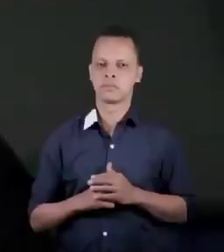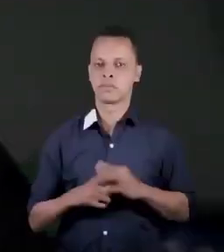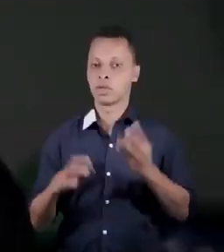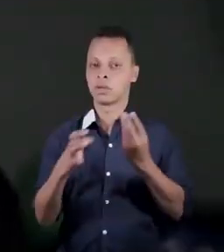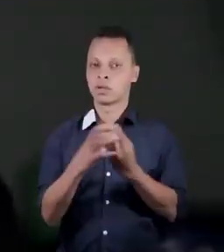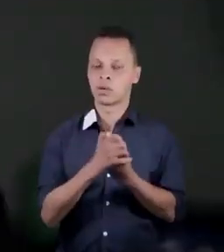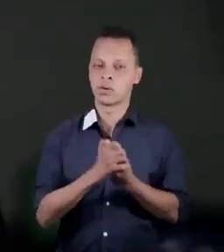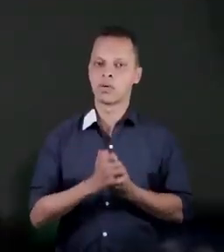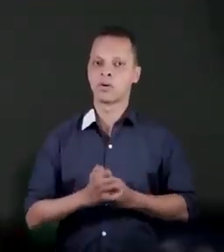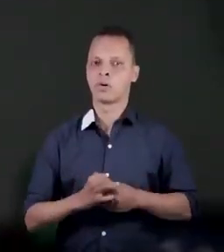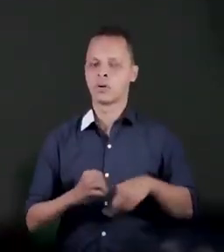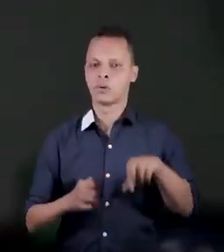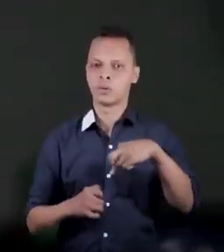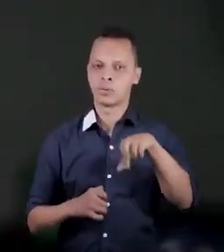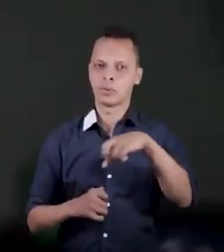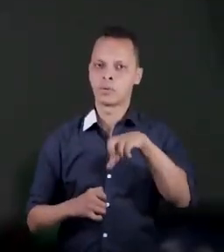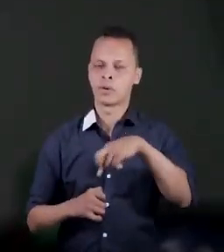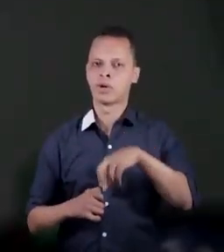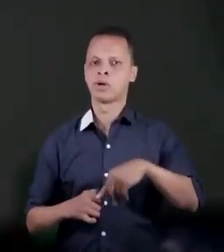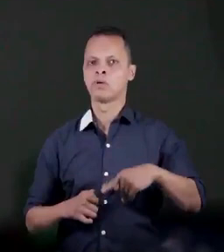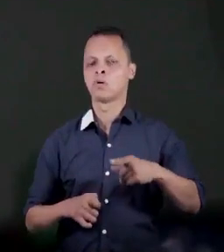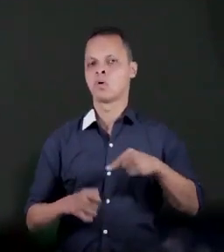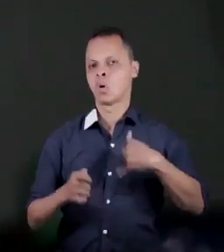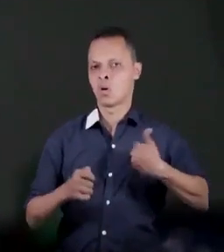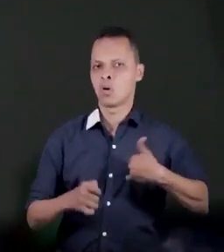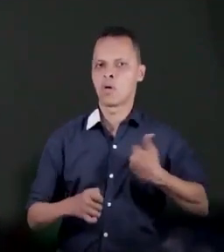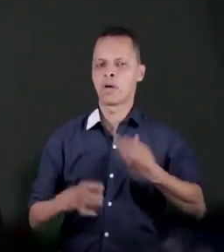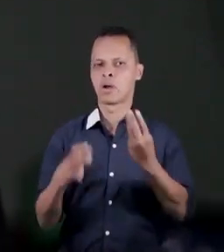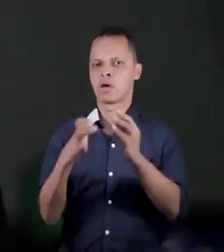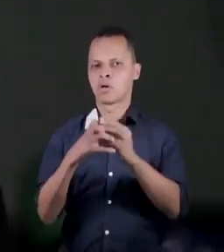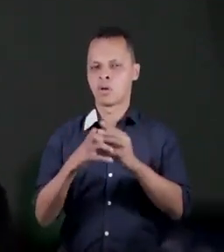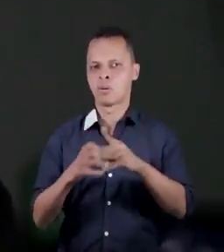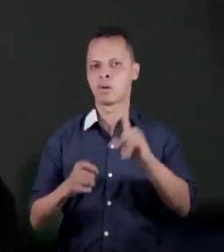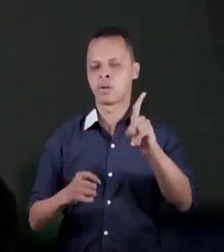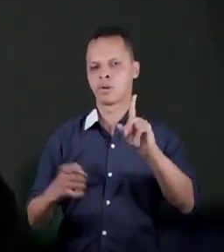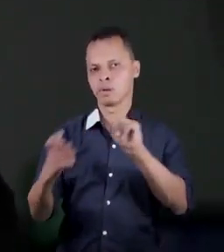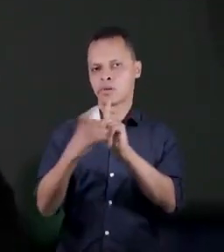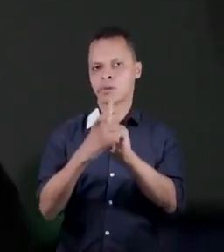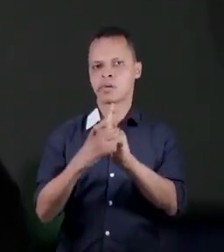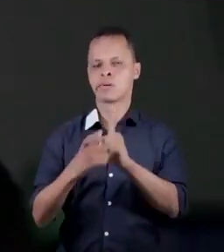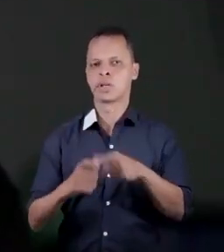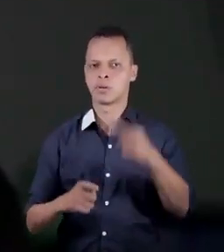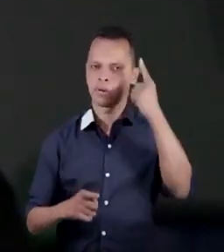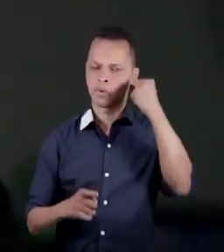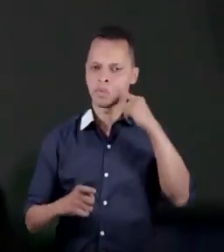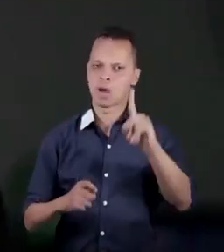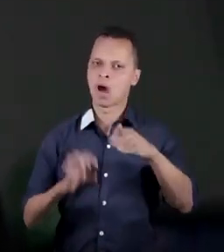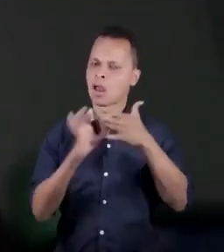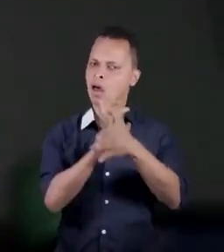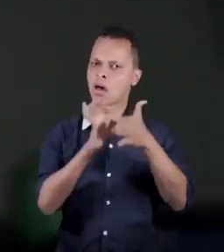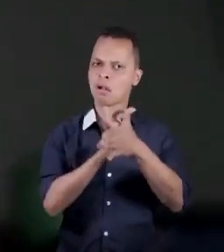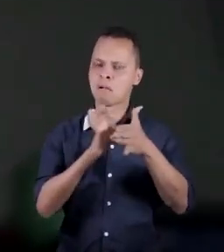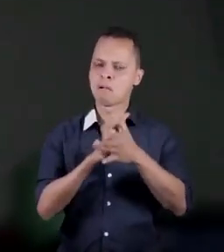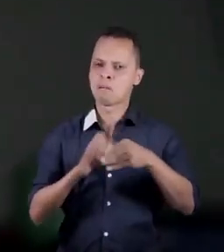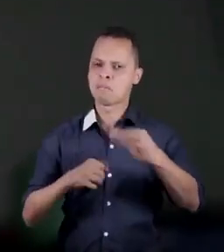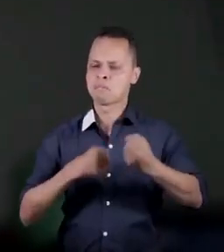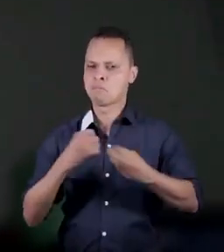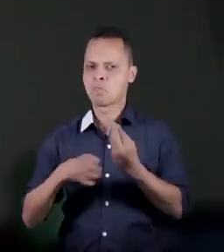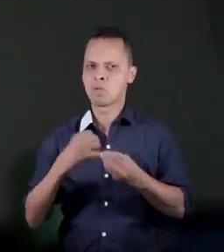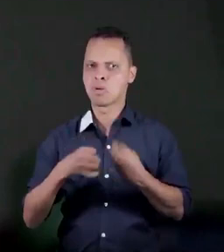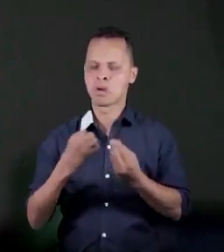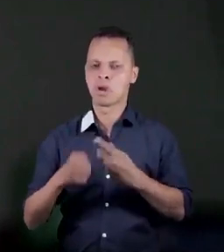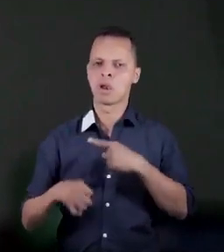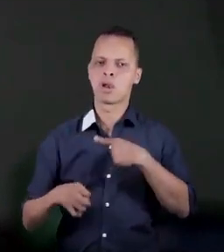el colectivo popular es un espacio donde diversos jóvenes de la comuna 1 nos encontramos para hablar sobre las diferentes dinámicas